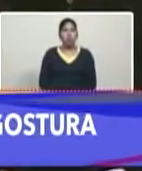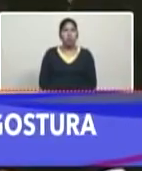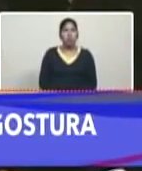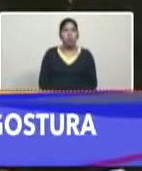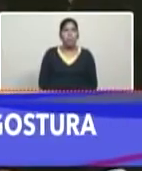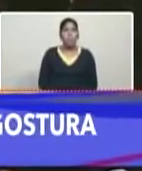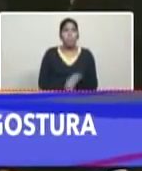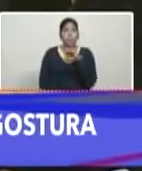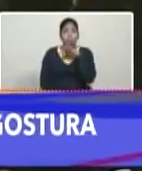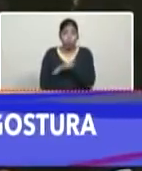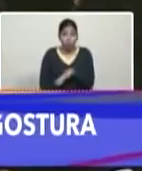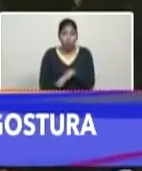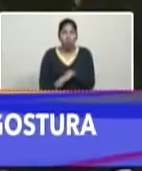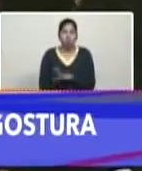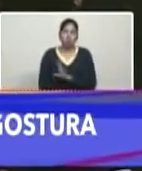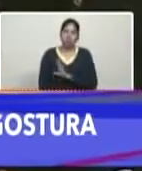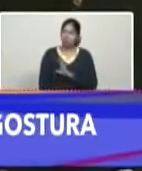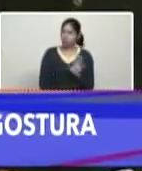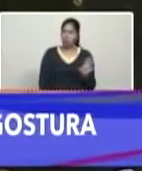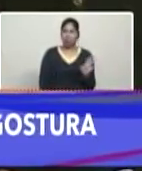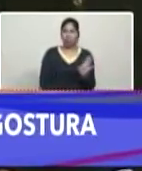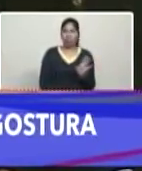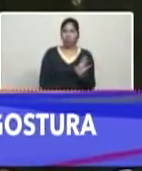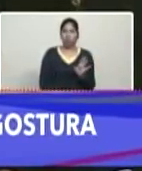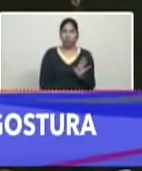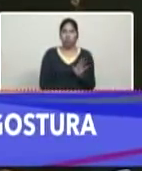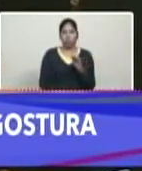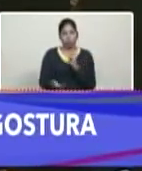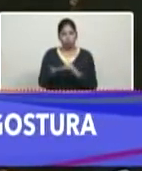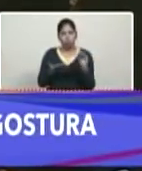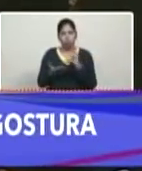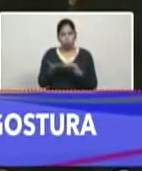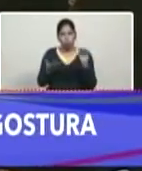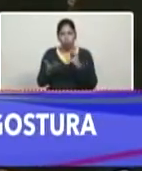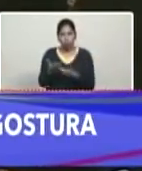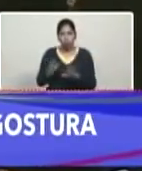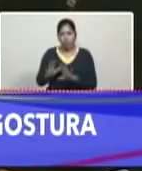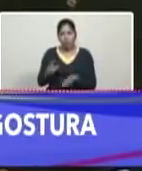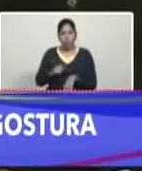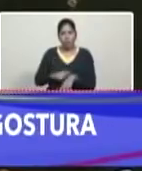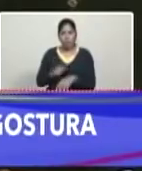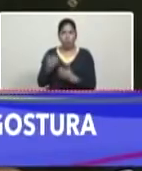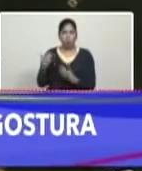para la historia los retos y las dificultades que les tocó vivir.